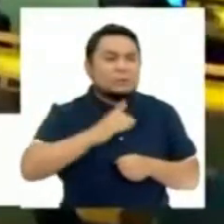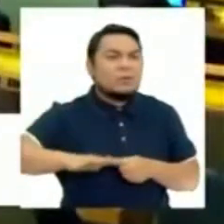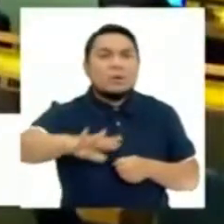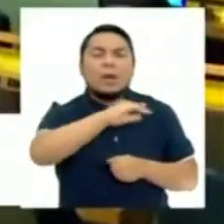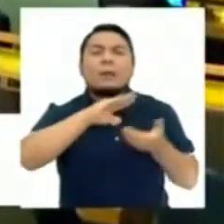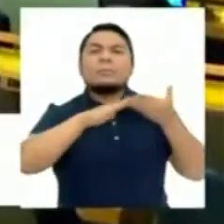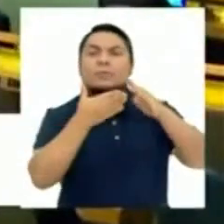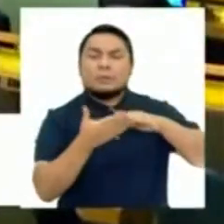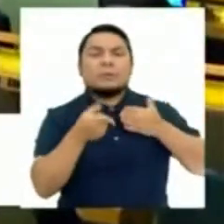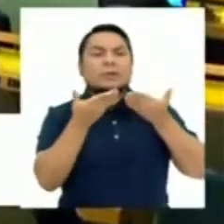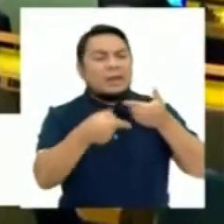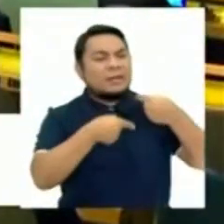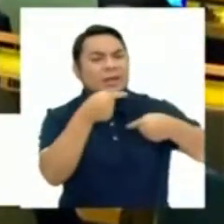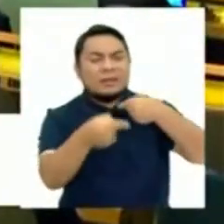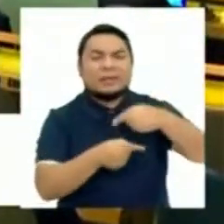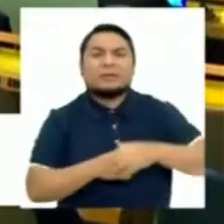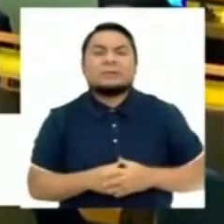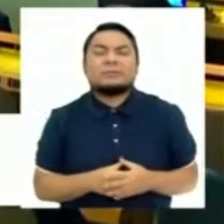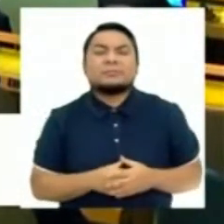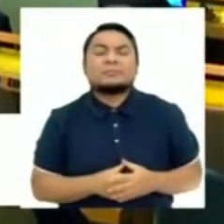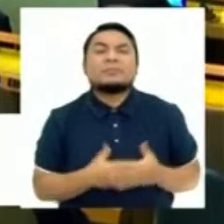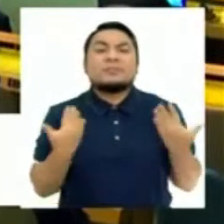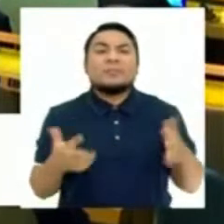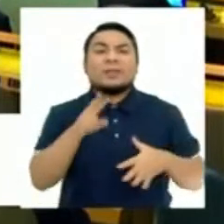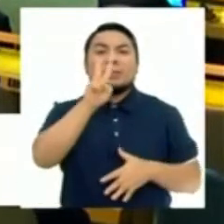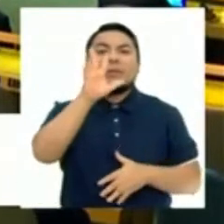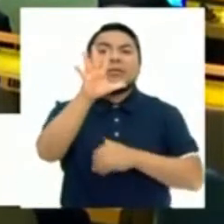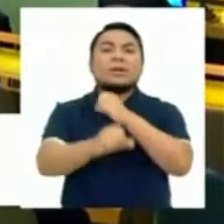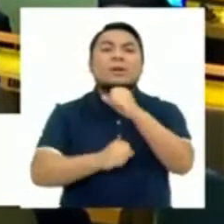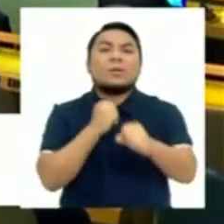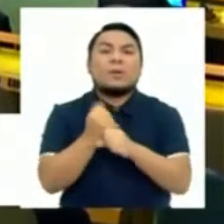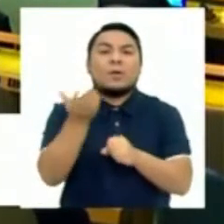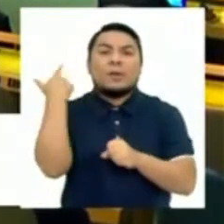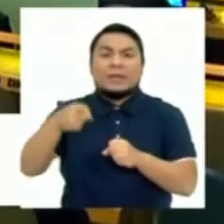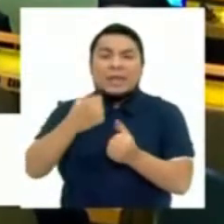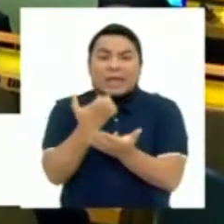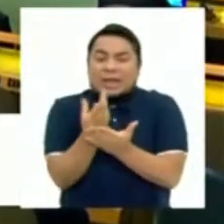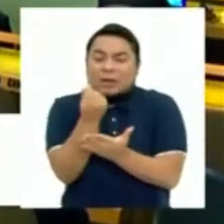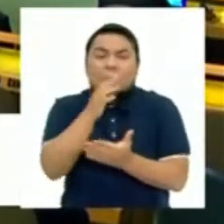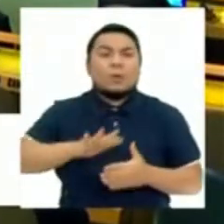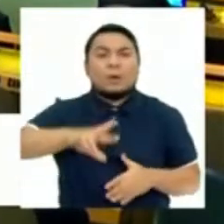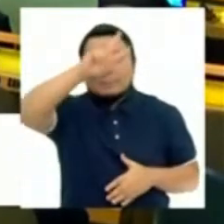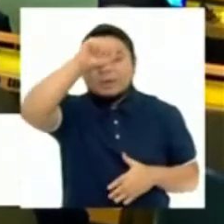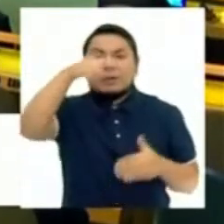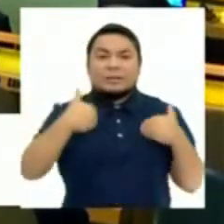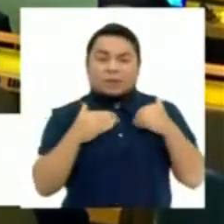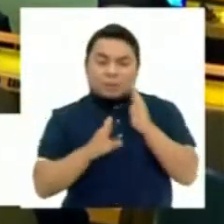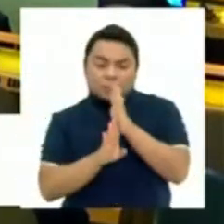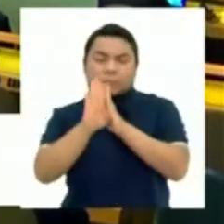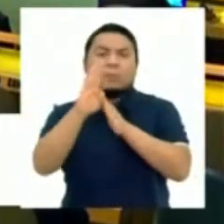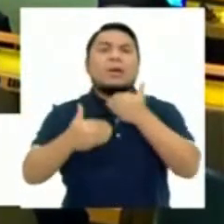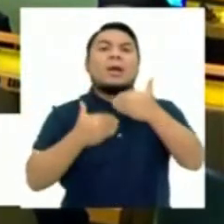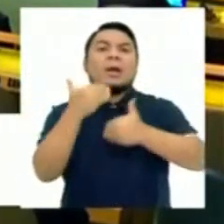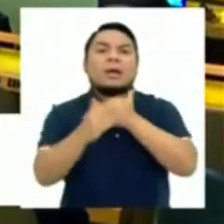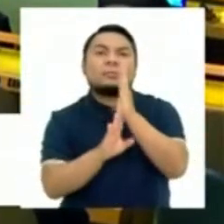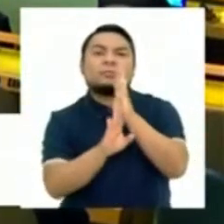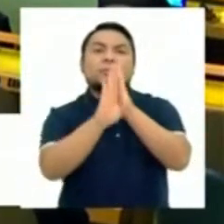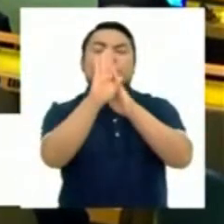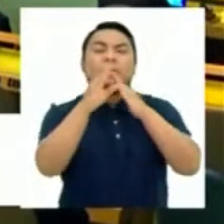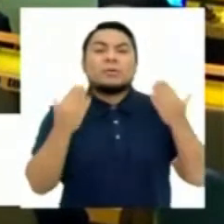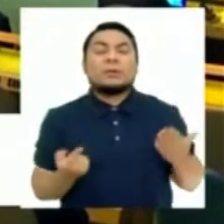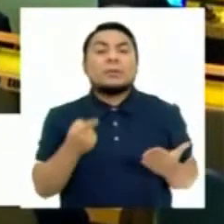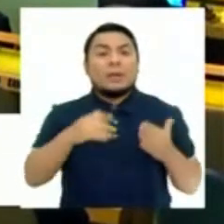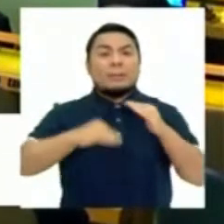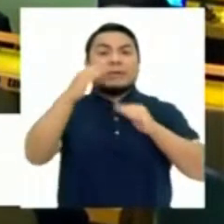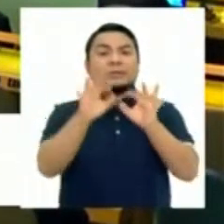de la población día a día. Hace 25 años que la economía del Perú tiene un crecimiento acumulado de